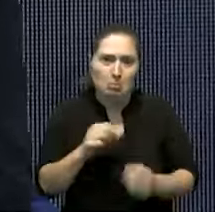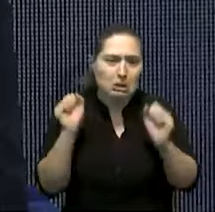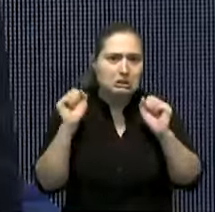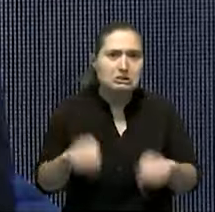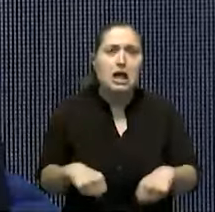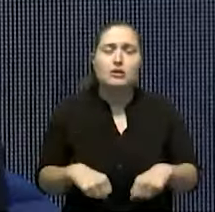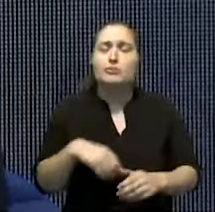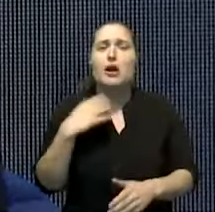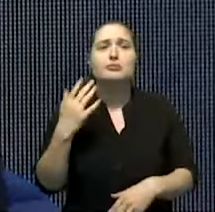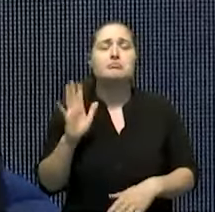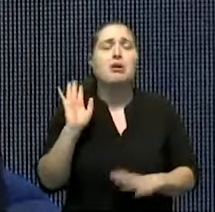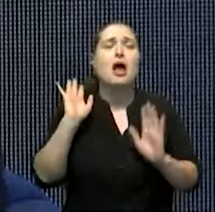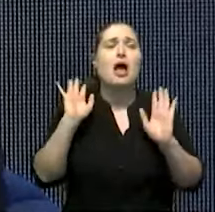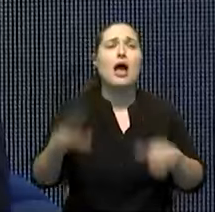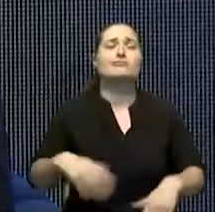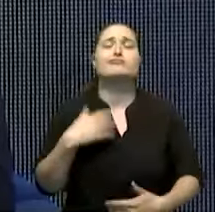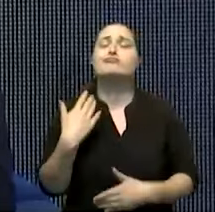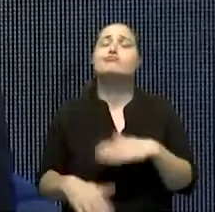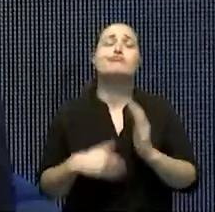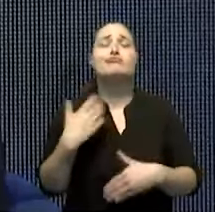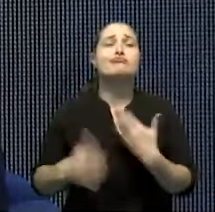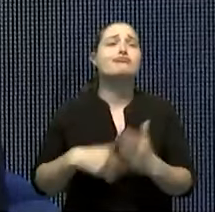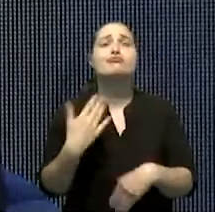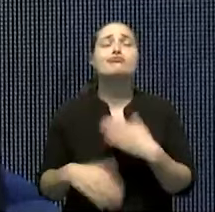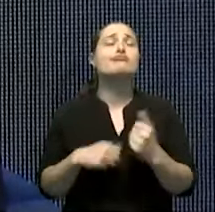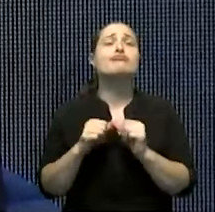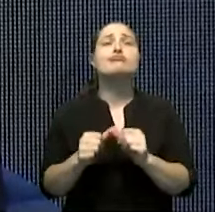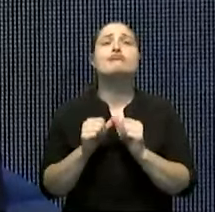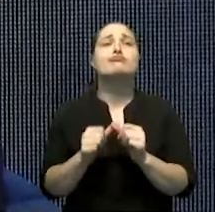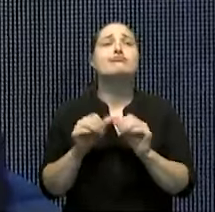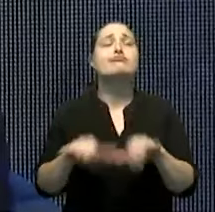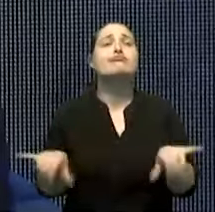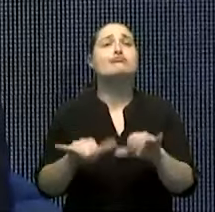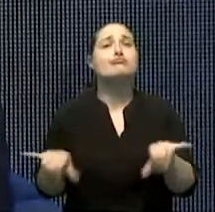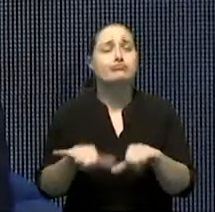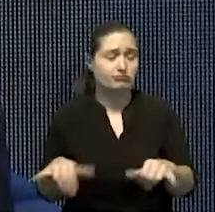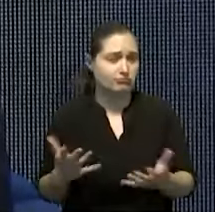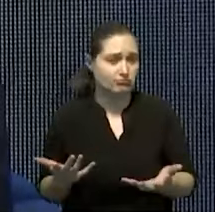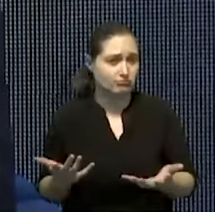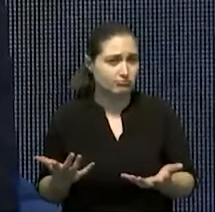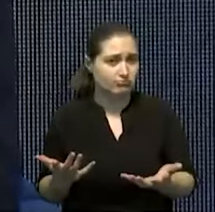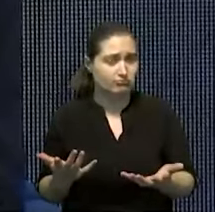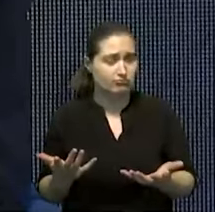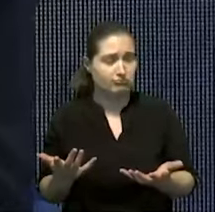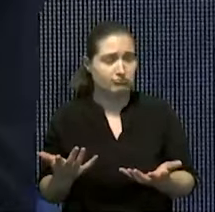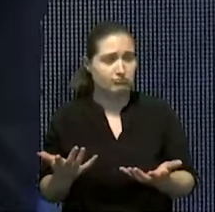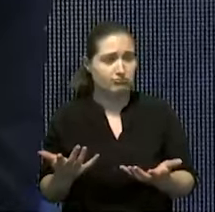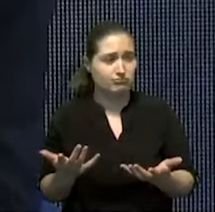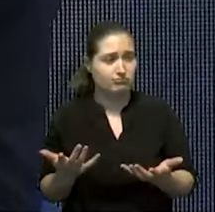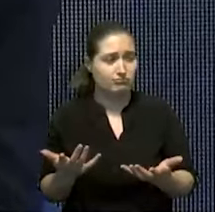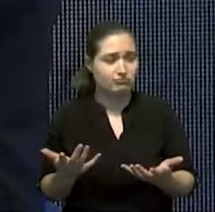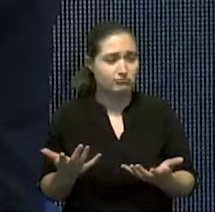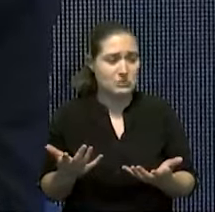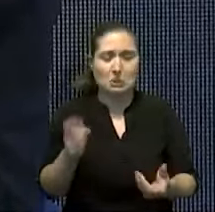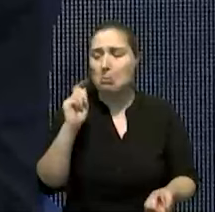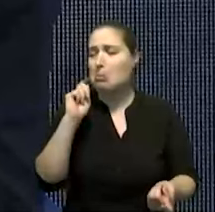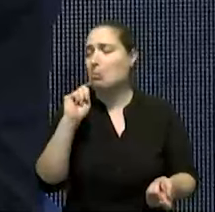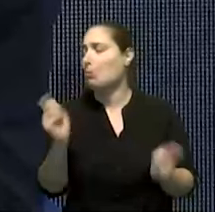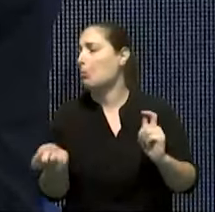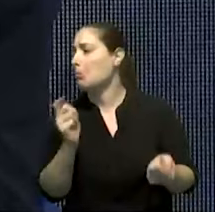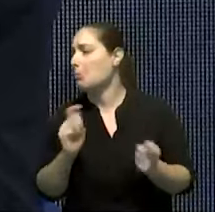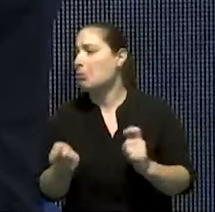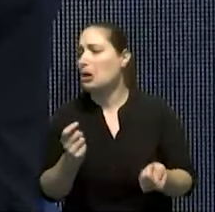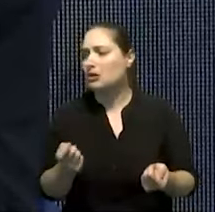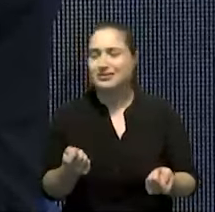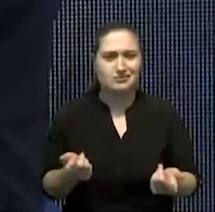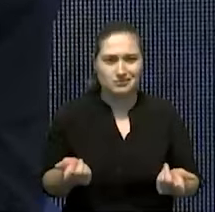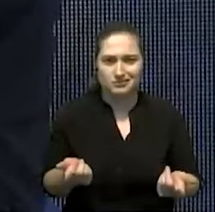nada eh Y realmente no hacer los cambios y las reformas que estamos